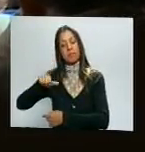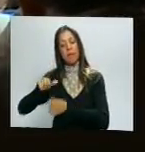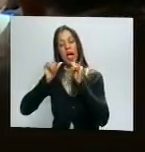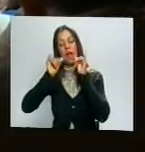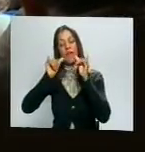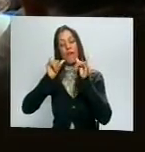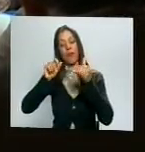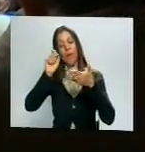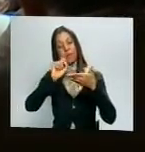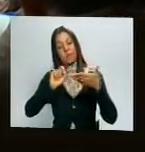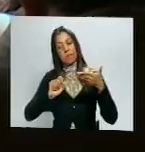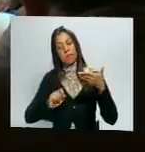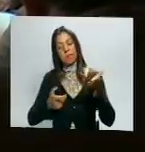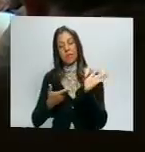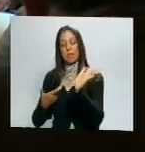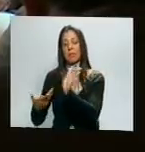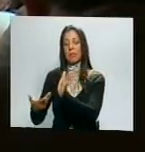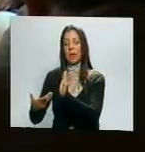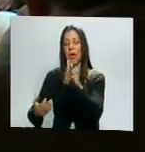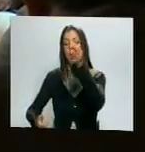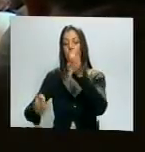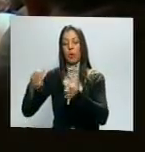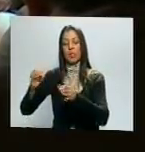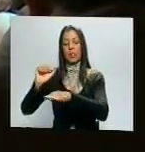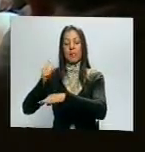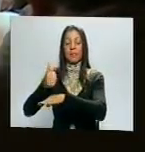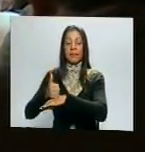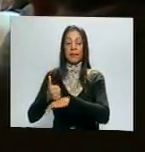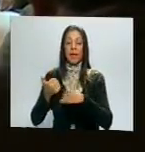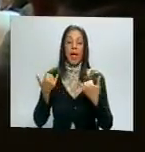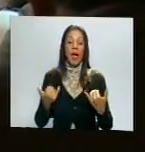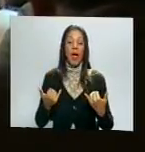anual, ante el TCJ. Ahora estamos,